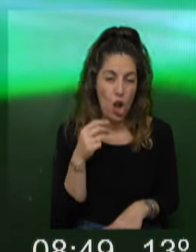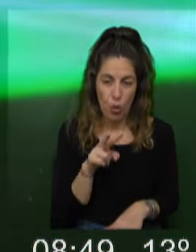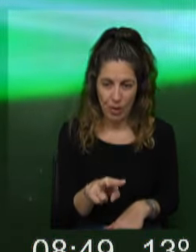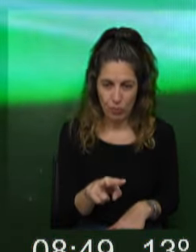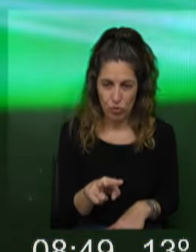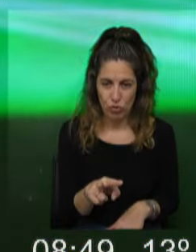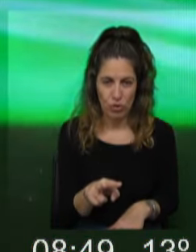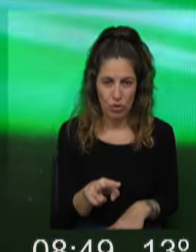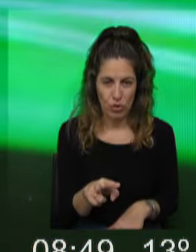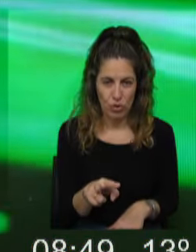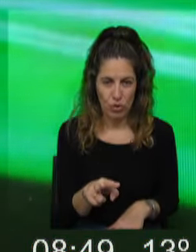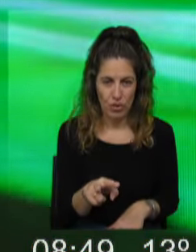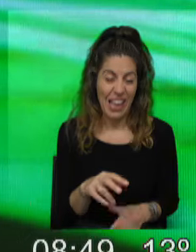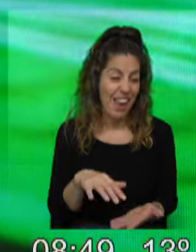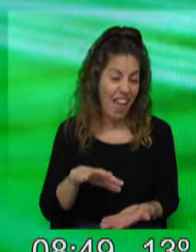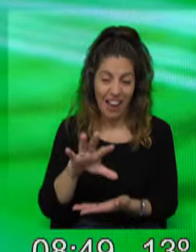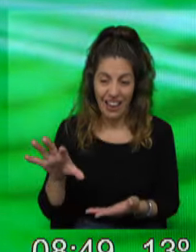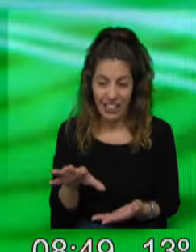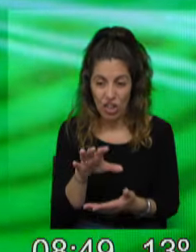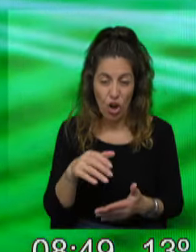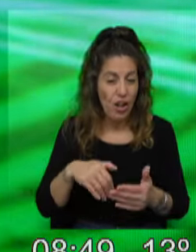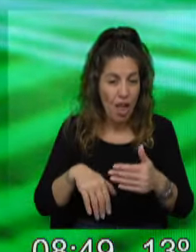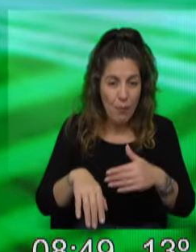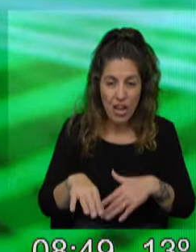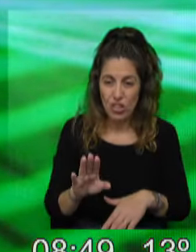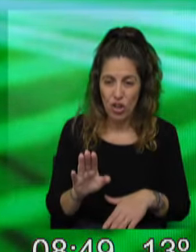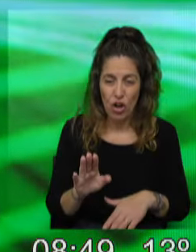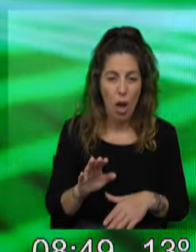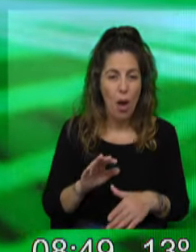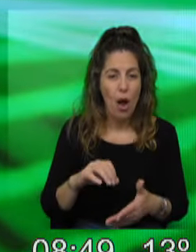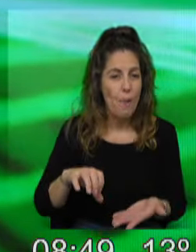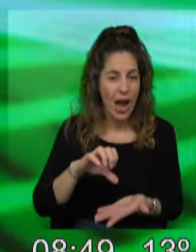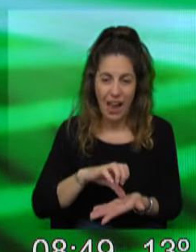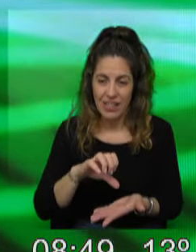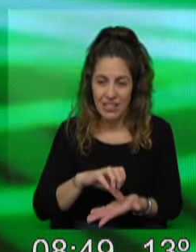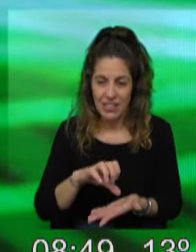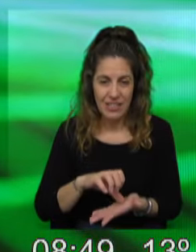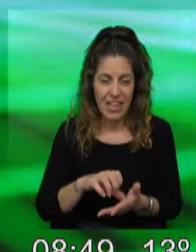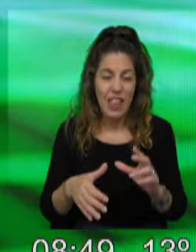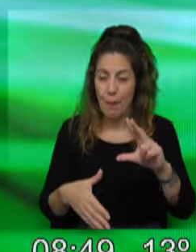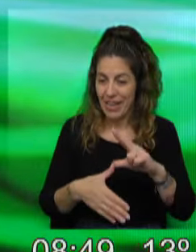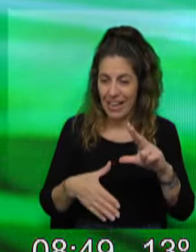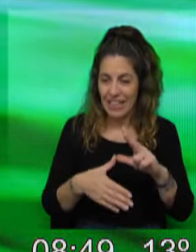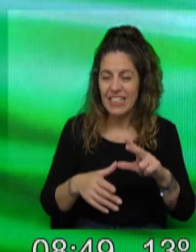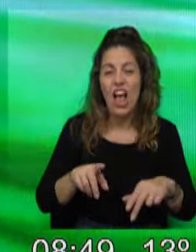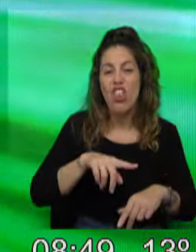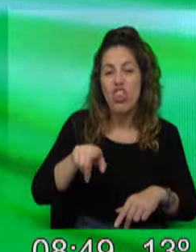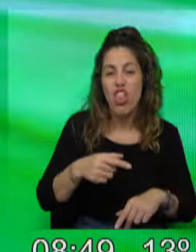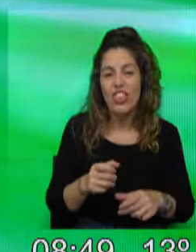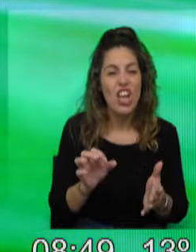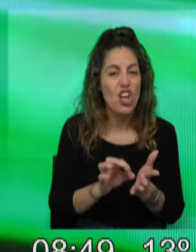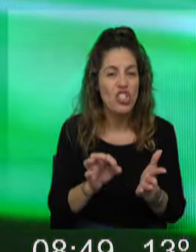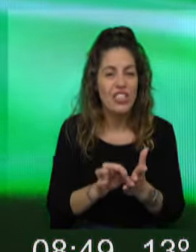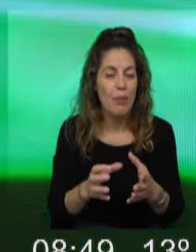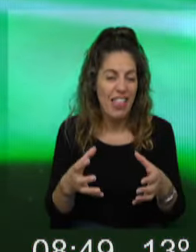este en en la región en la mayor parte de los países de América Latina donde los sistemas